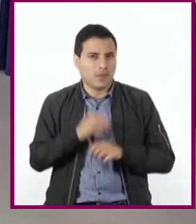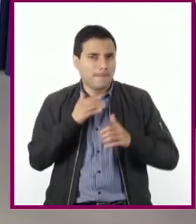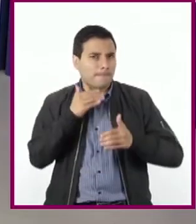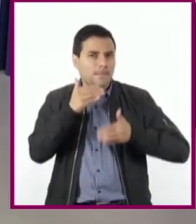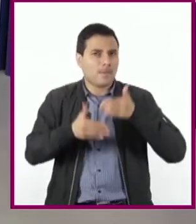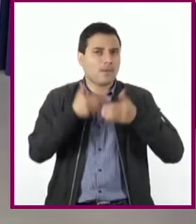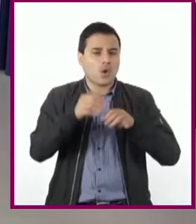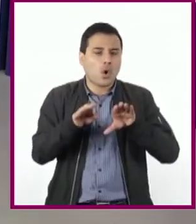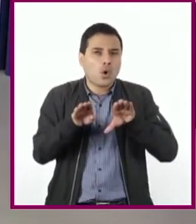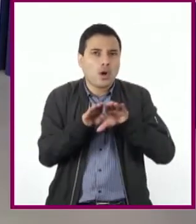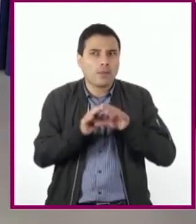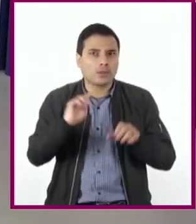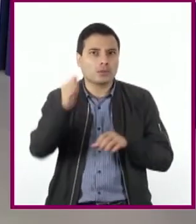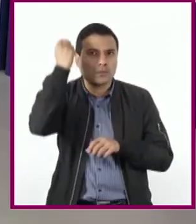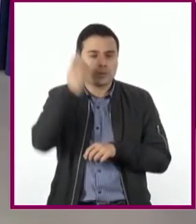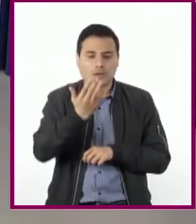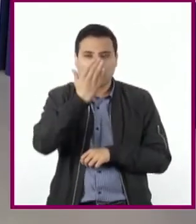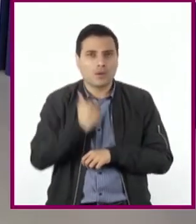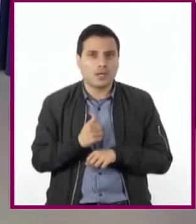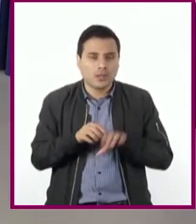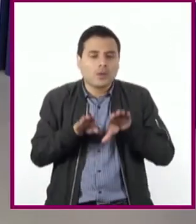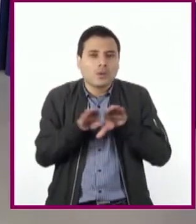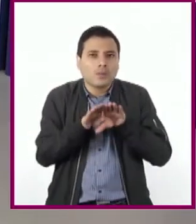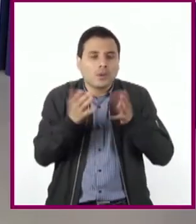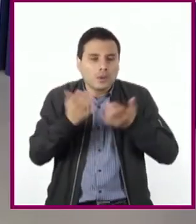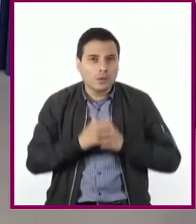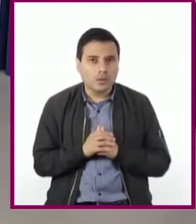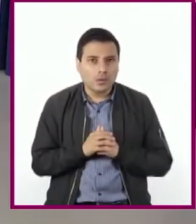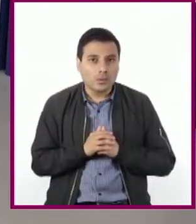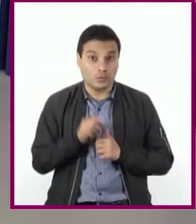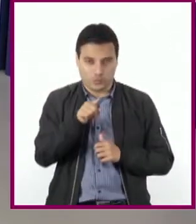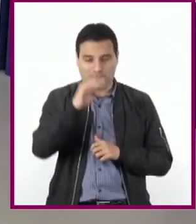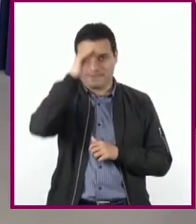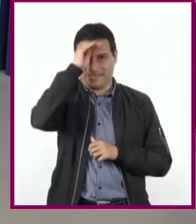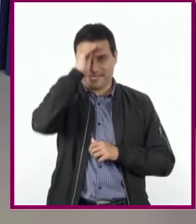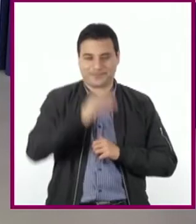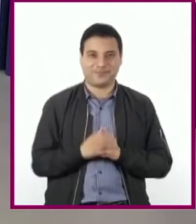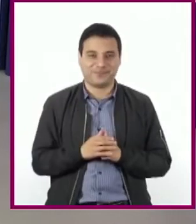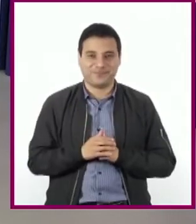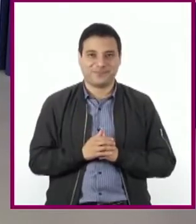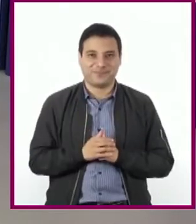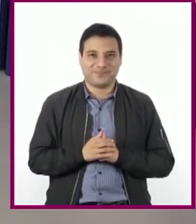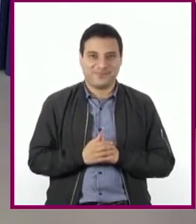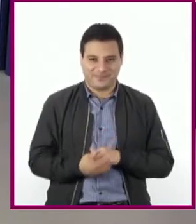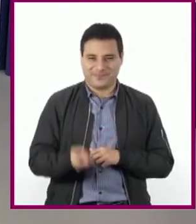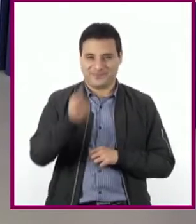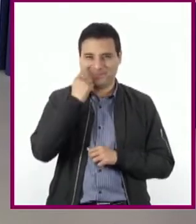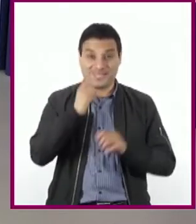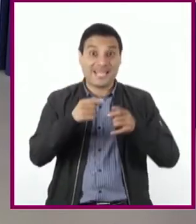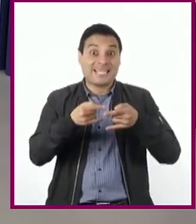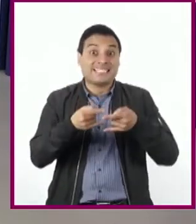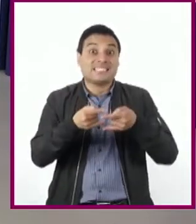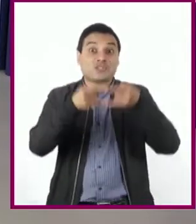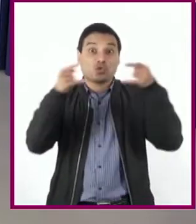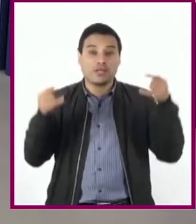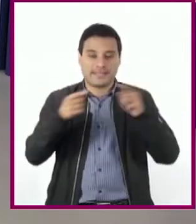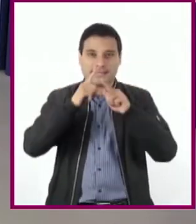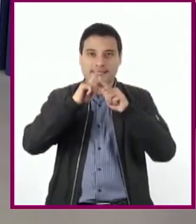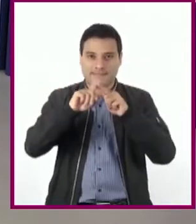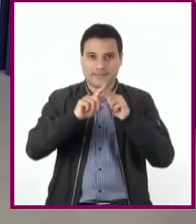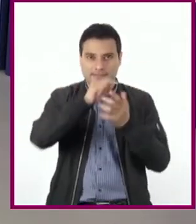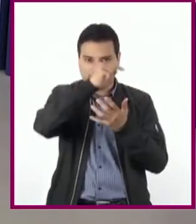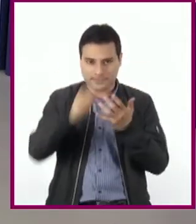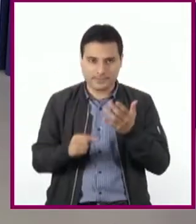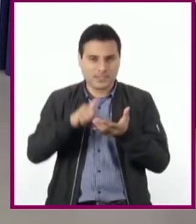sin la tecnología de hoy? A continuación, vamos a reforzar los elementos comunes de una historia para que puedan hacer la